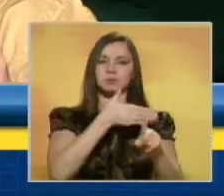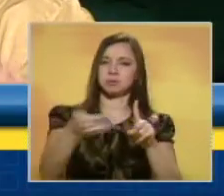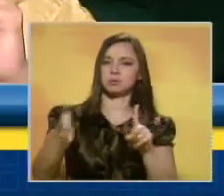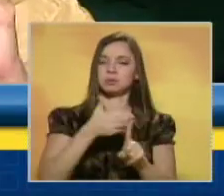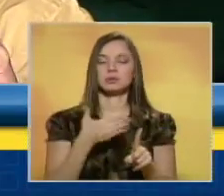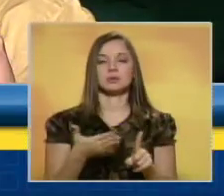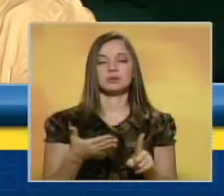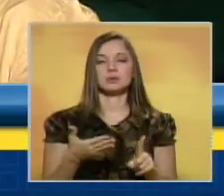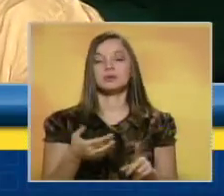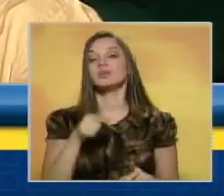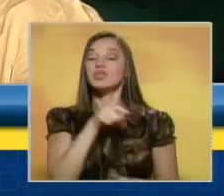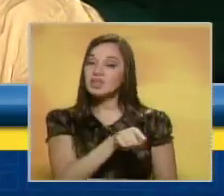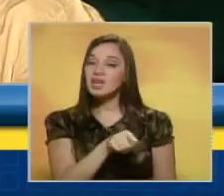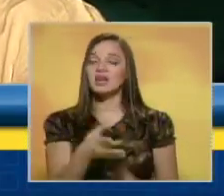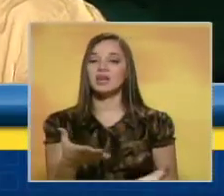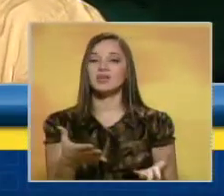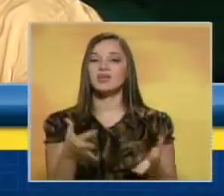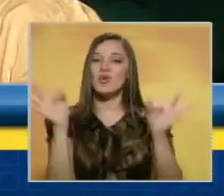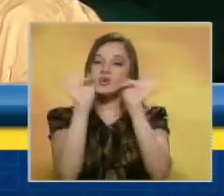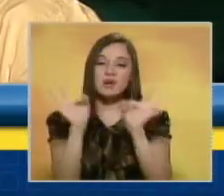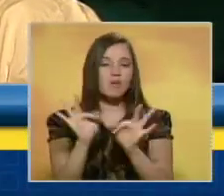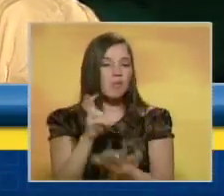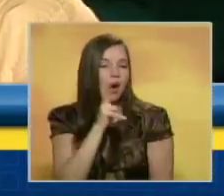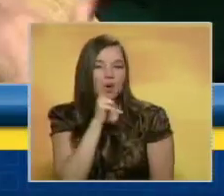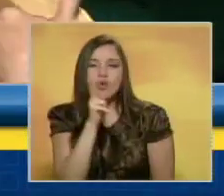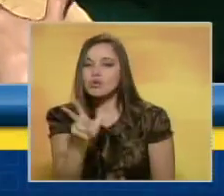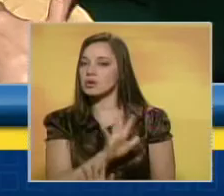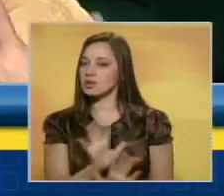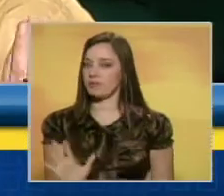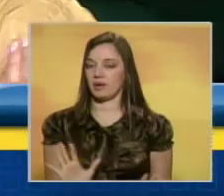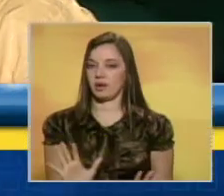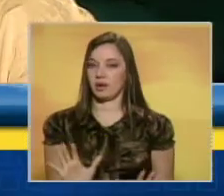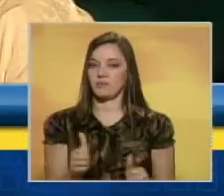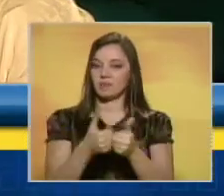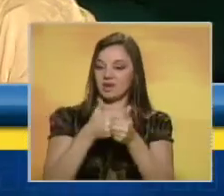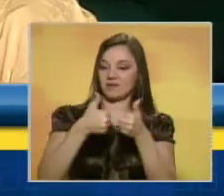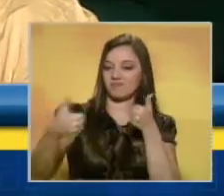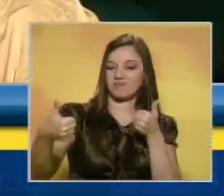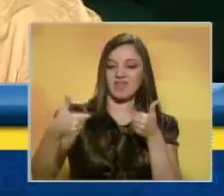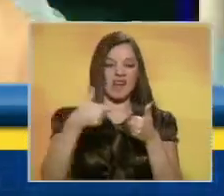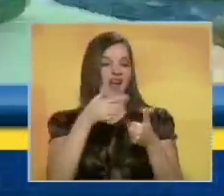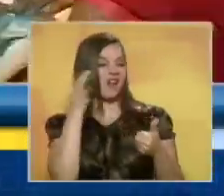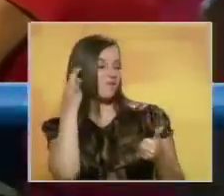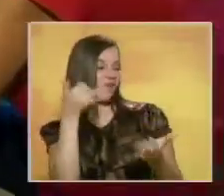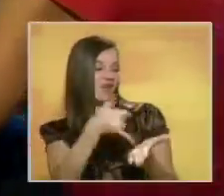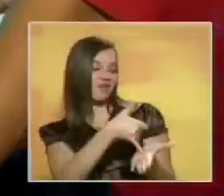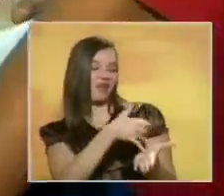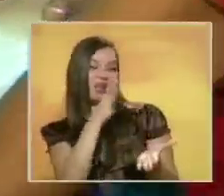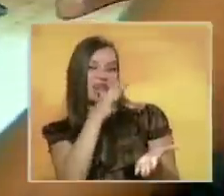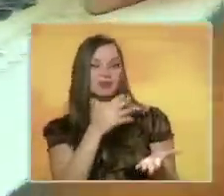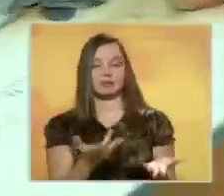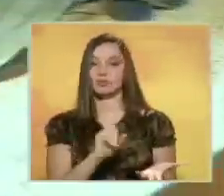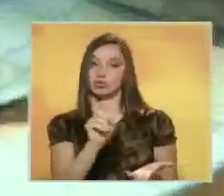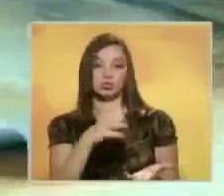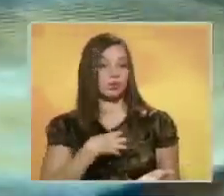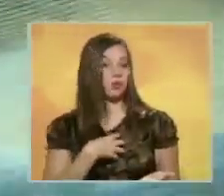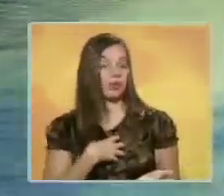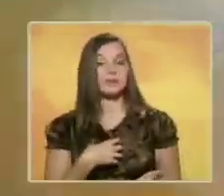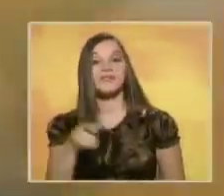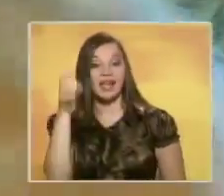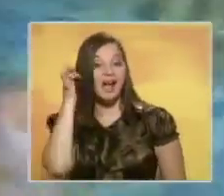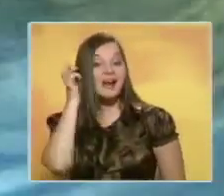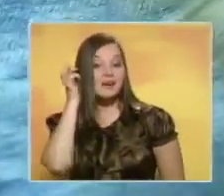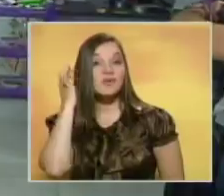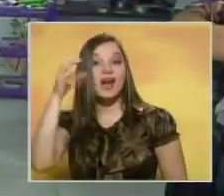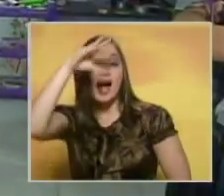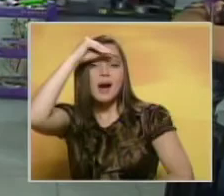violencia es tal vez una de las formas más terribles de discriminación que podemos sentir las mujeres. Nancy logró superarse,